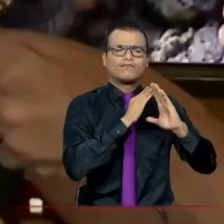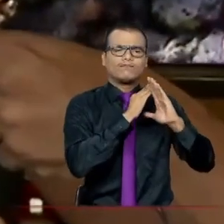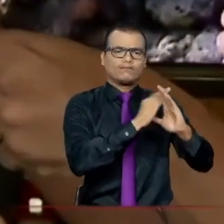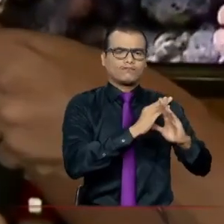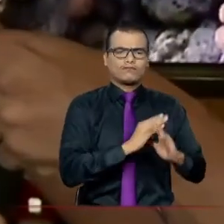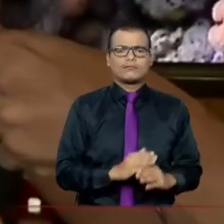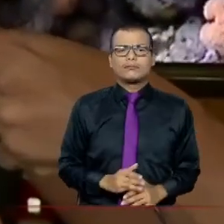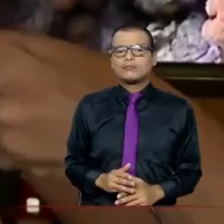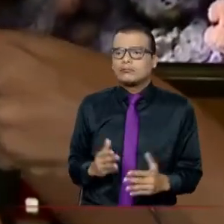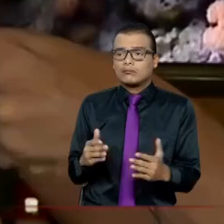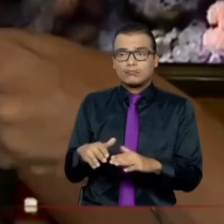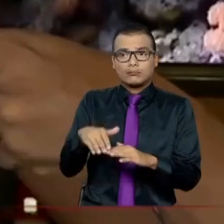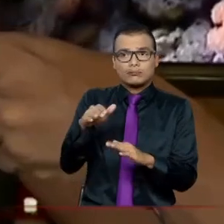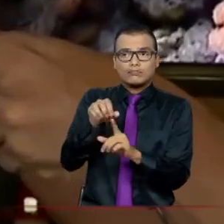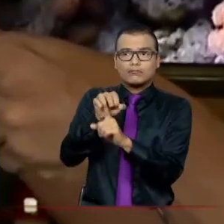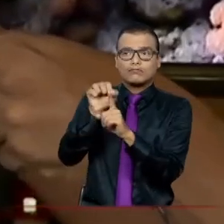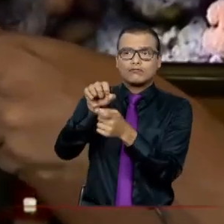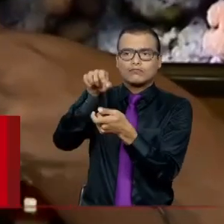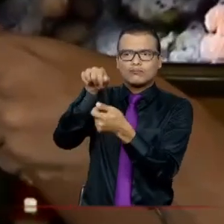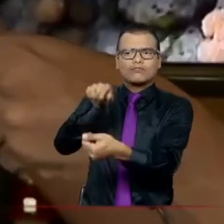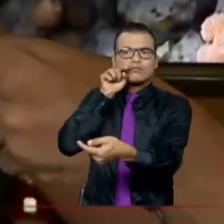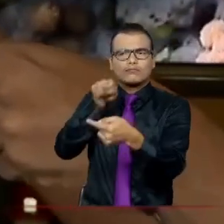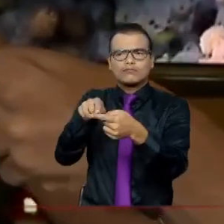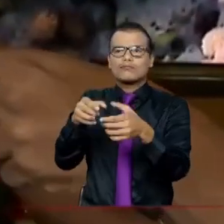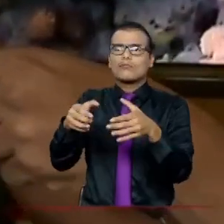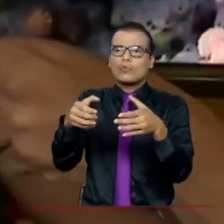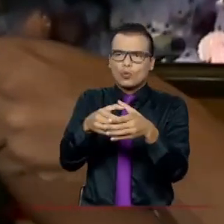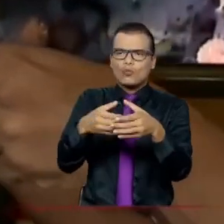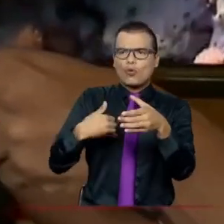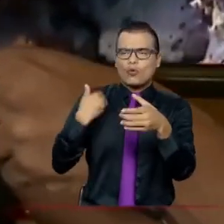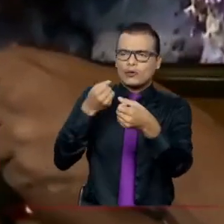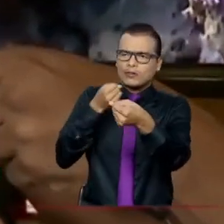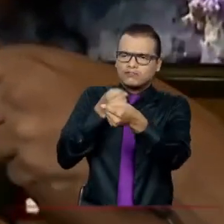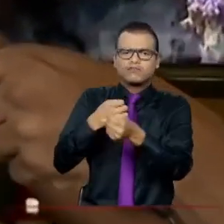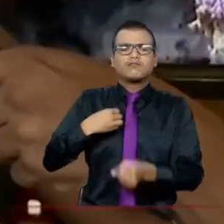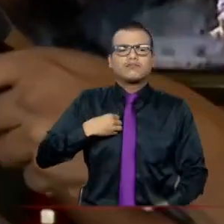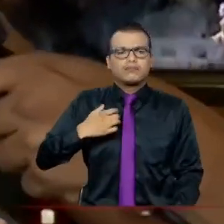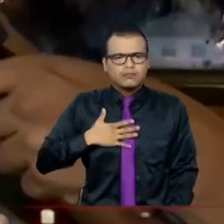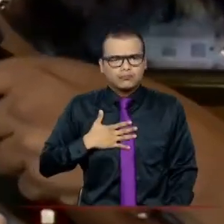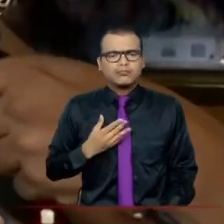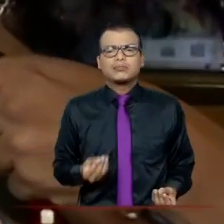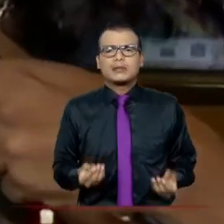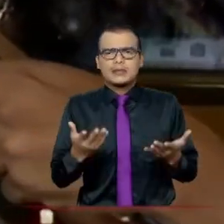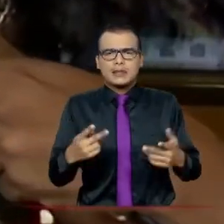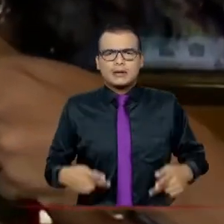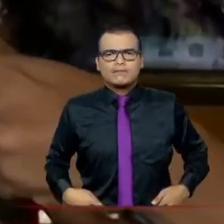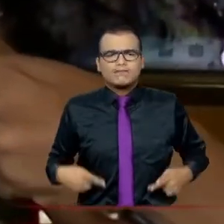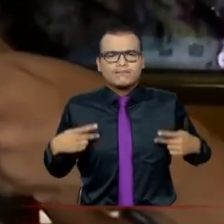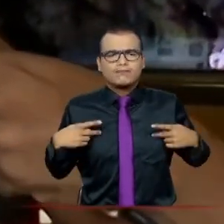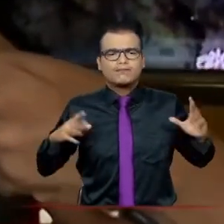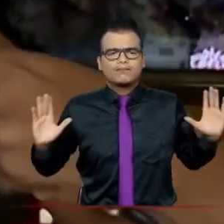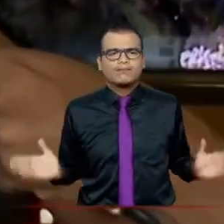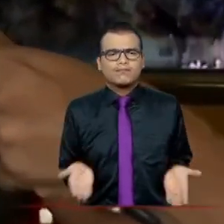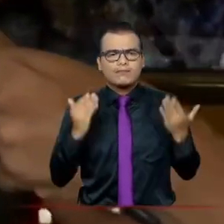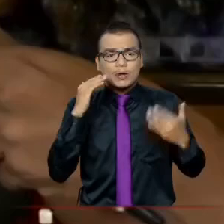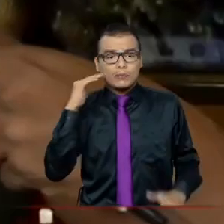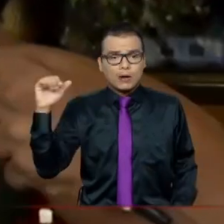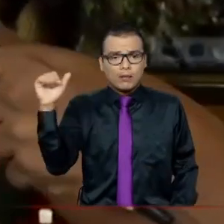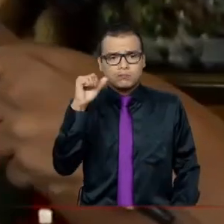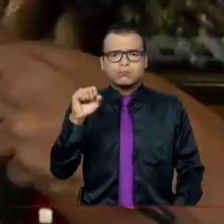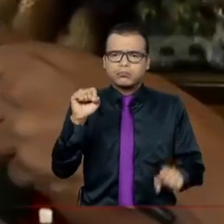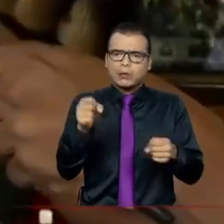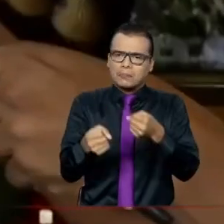Inversión social para poder darle oportunidades a los jóvenes, para lograr que haya mejores condiciones de vida para las mujeres,